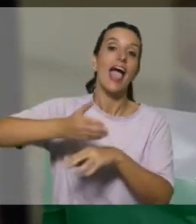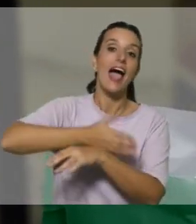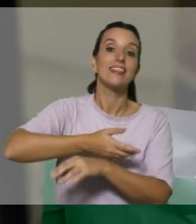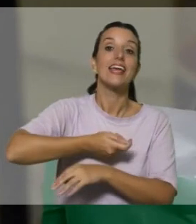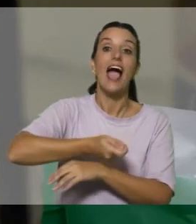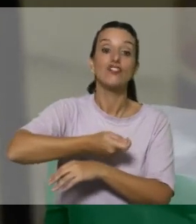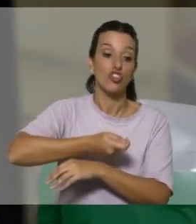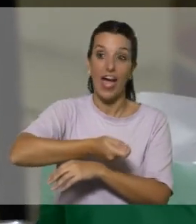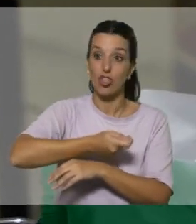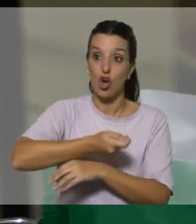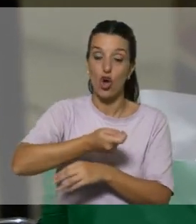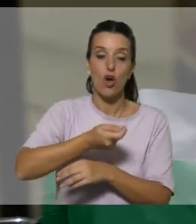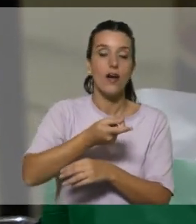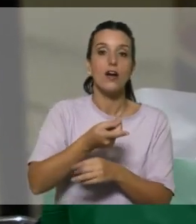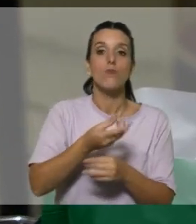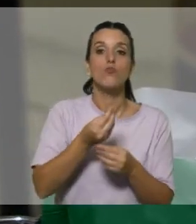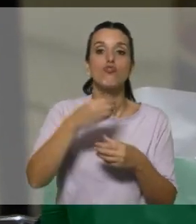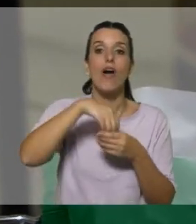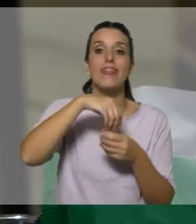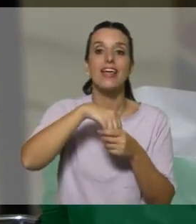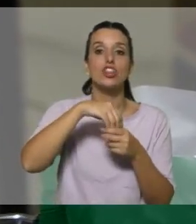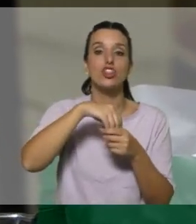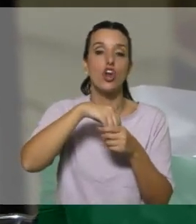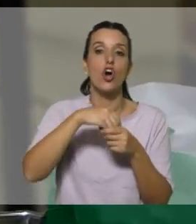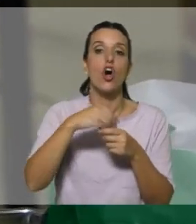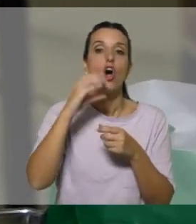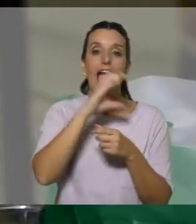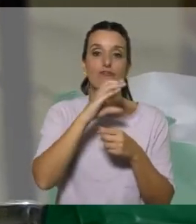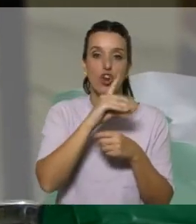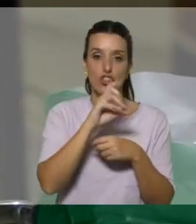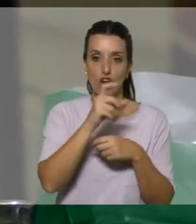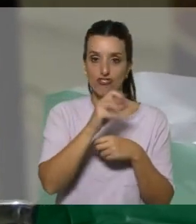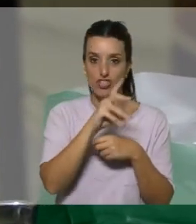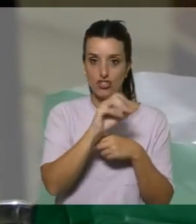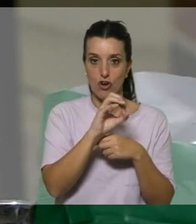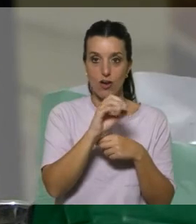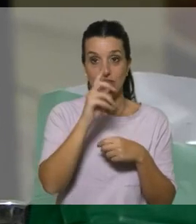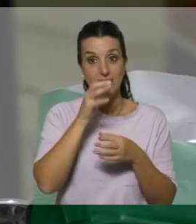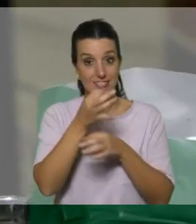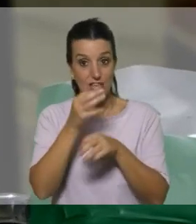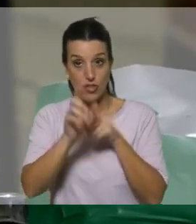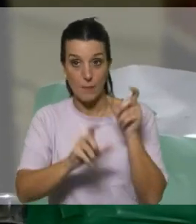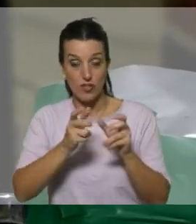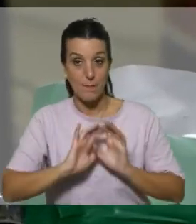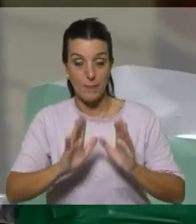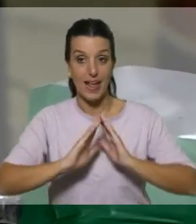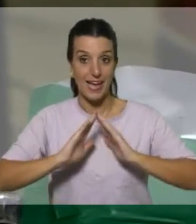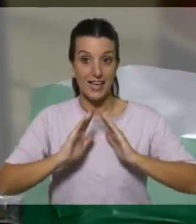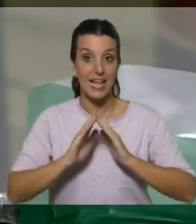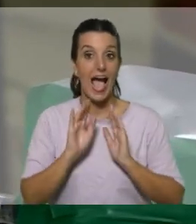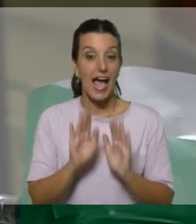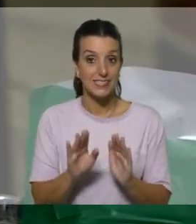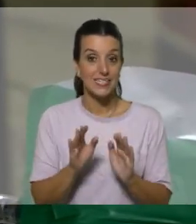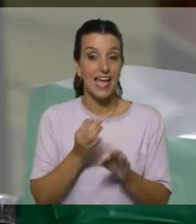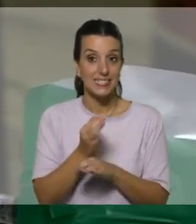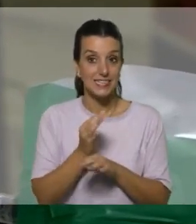que sucede naturalmente es que el café se llena de dióxido de carbono. Así que con este tip, te estoy dando un hack para la gente que prepara café en su casa. Con este tip,